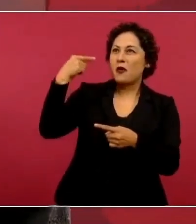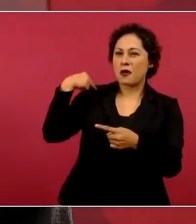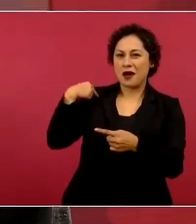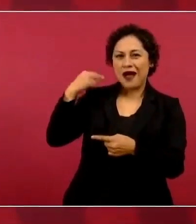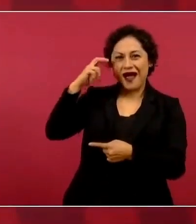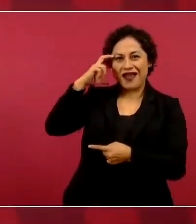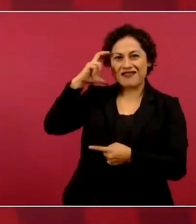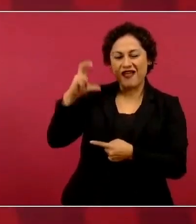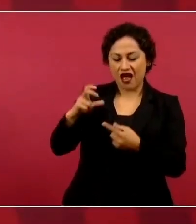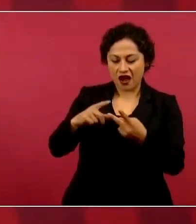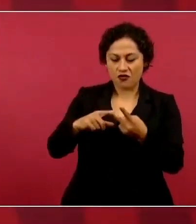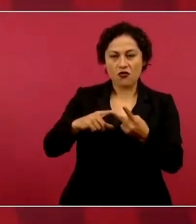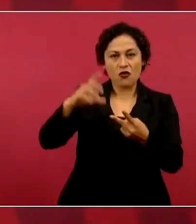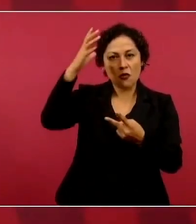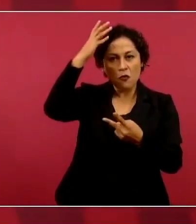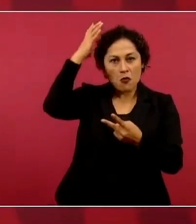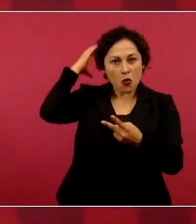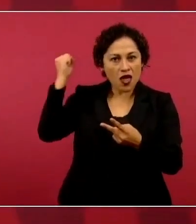regresar a Morelos,